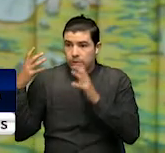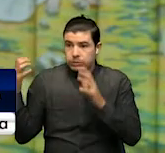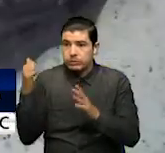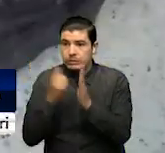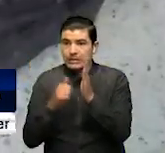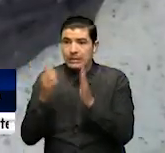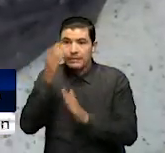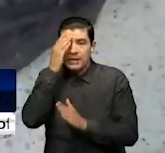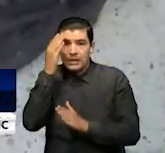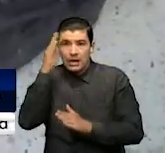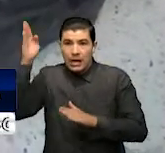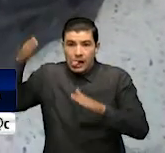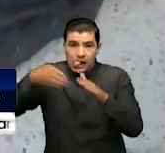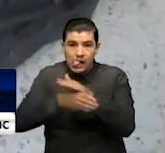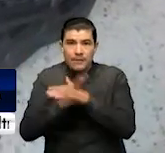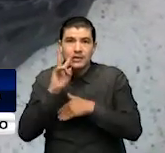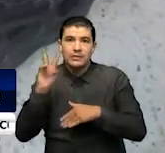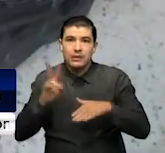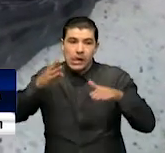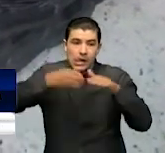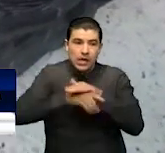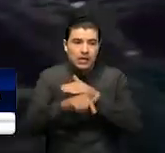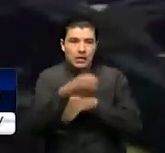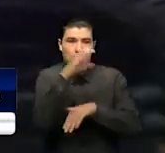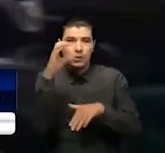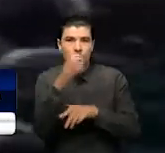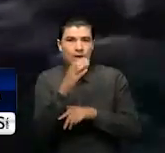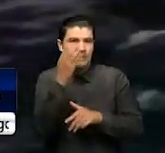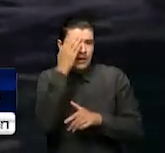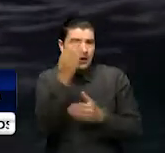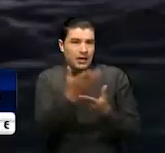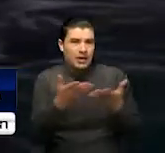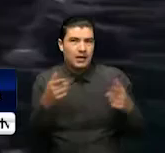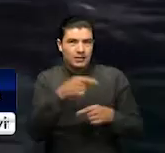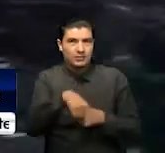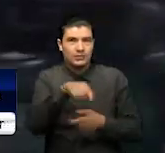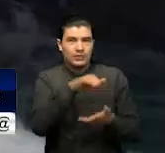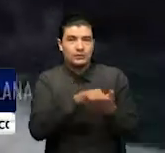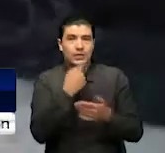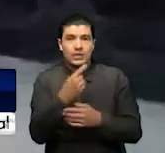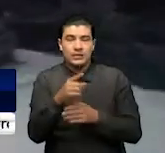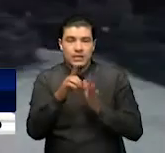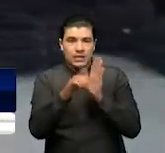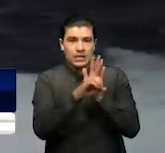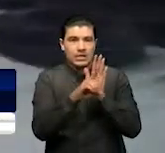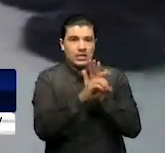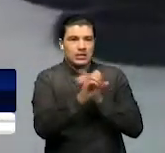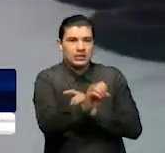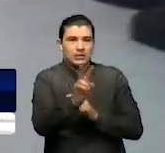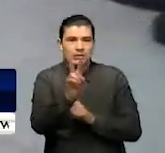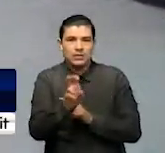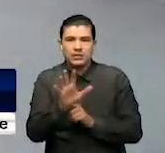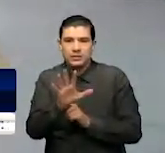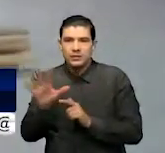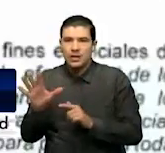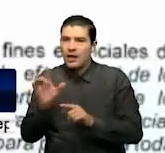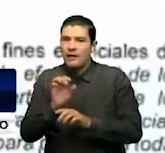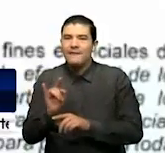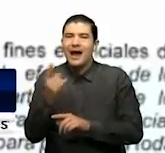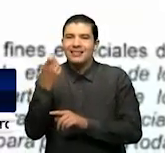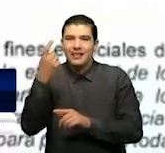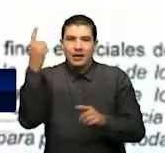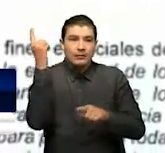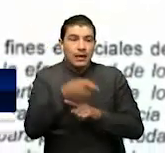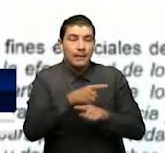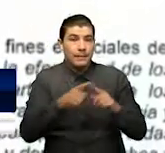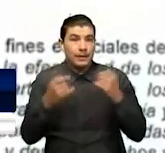venezuela en el marco del plan navidad segura la alcaldía de cúcuta informó que el decreto 07 55 que aún no ha sido derogado prohíbe el